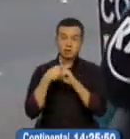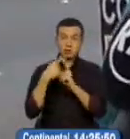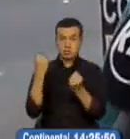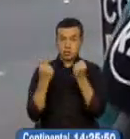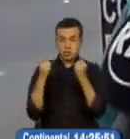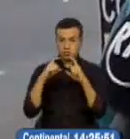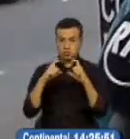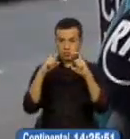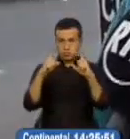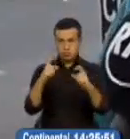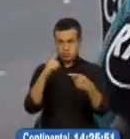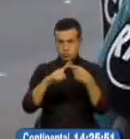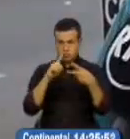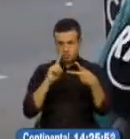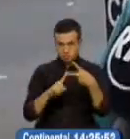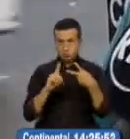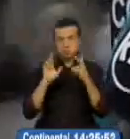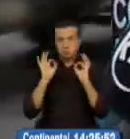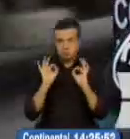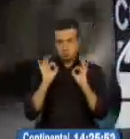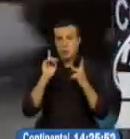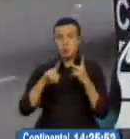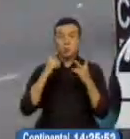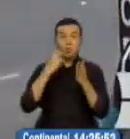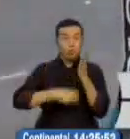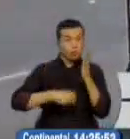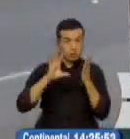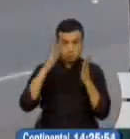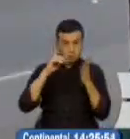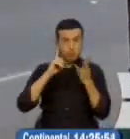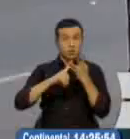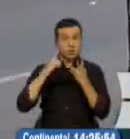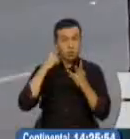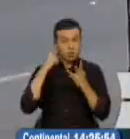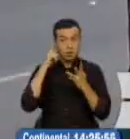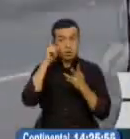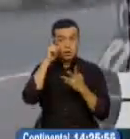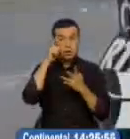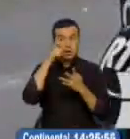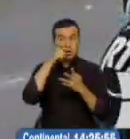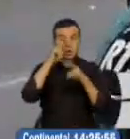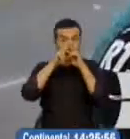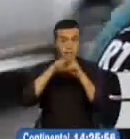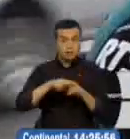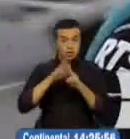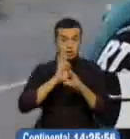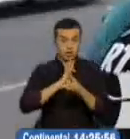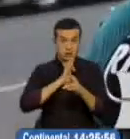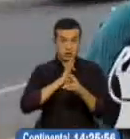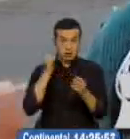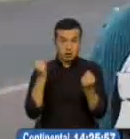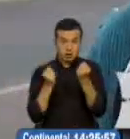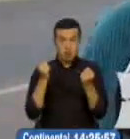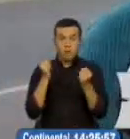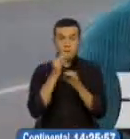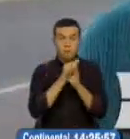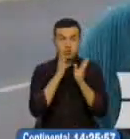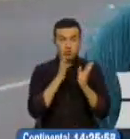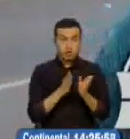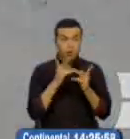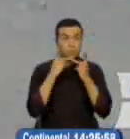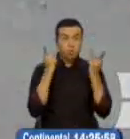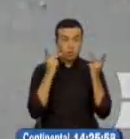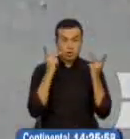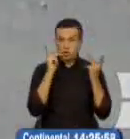placas y que no tenga multas y tenga vigente su revisión técnica vehicular, y que no sean beneficiarios los funcionarios de la entidad